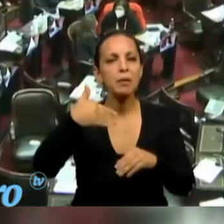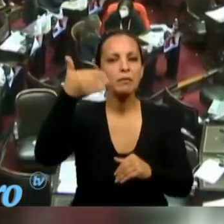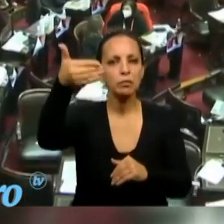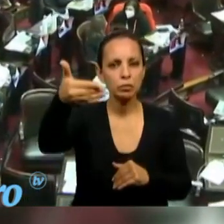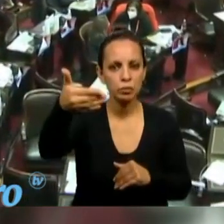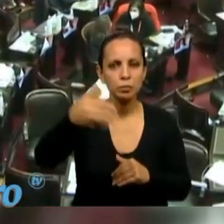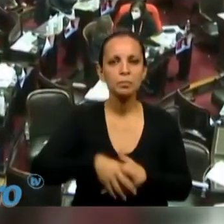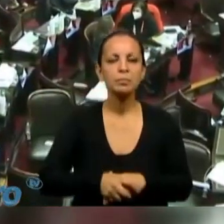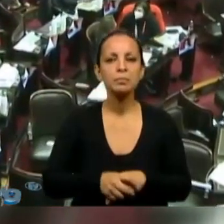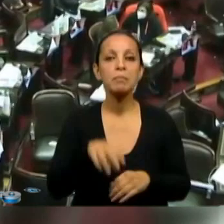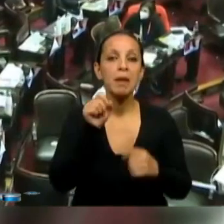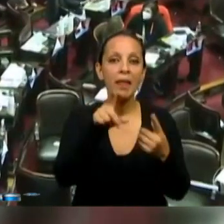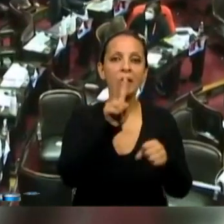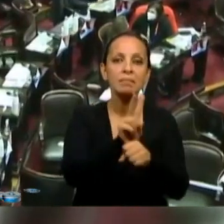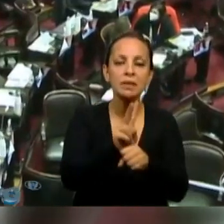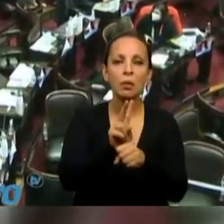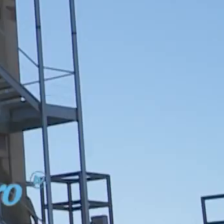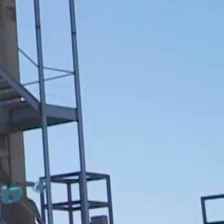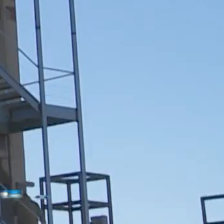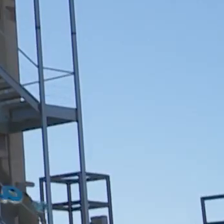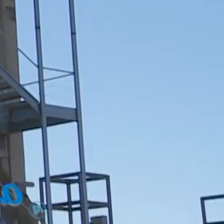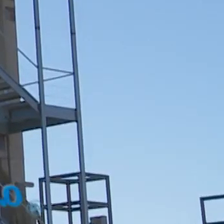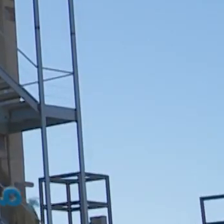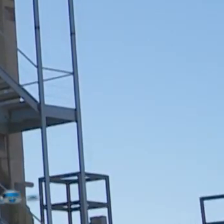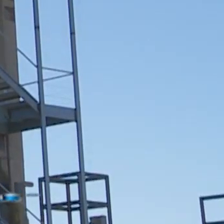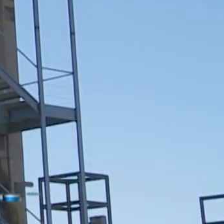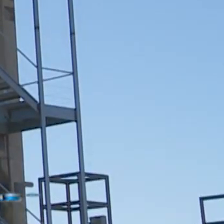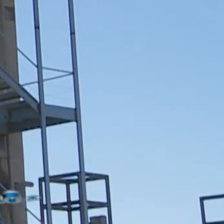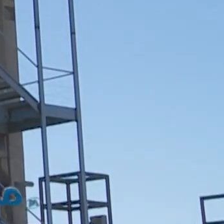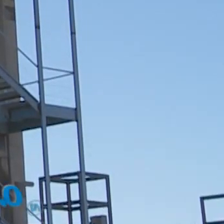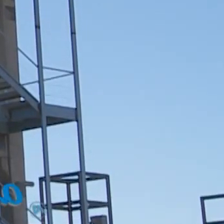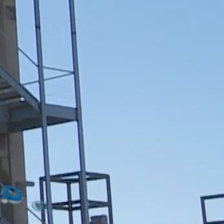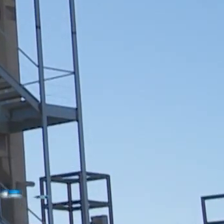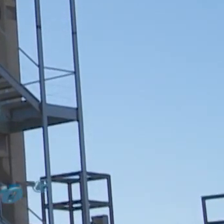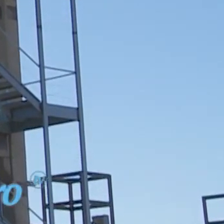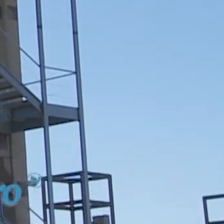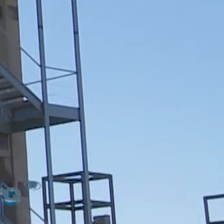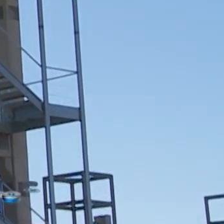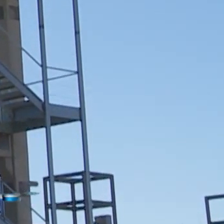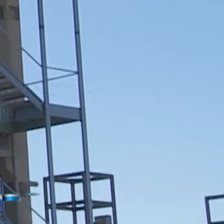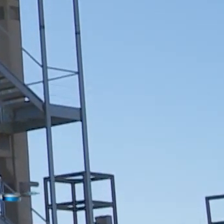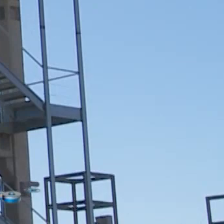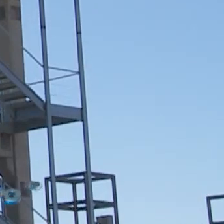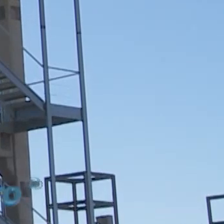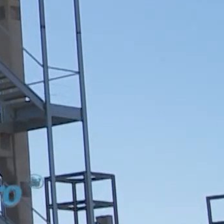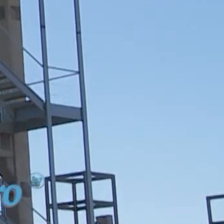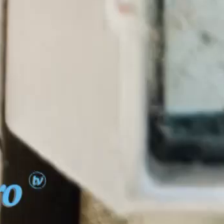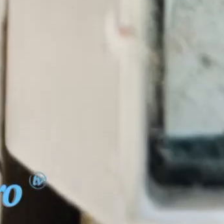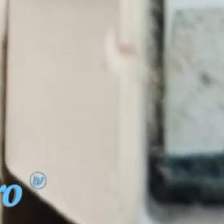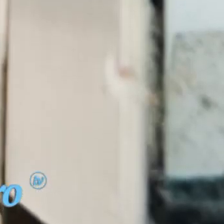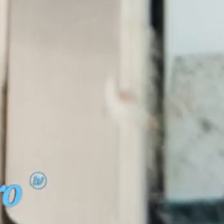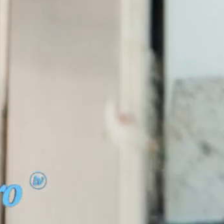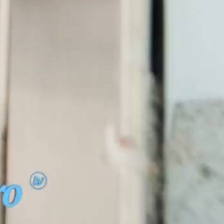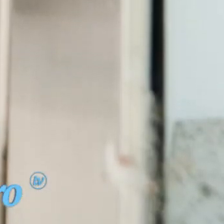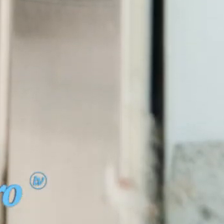sustentabilidad y seguridad jurídica al sector. A su turno, Alejandro Topo Rodríguez pidió avanzar en una política que no afecte